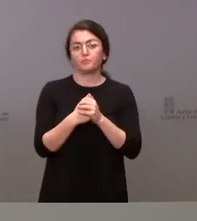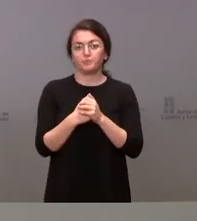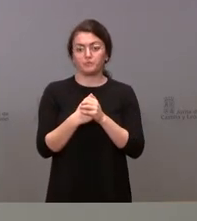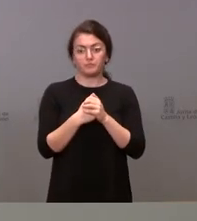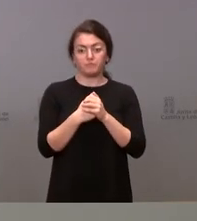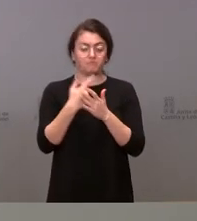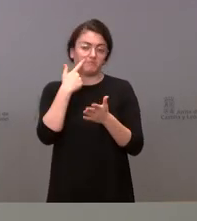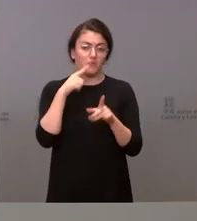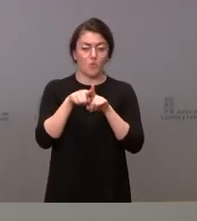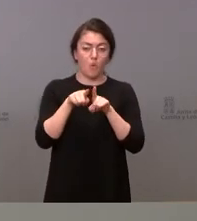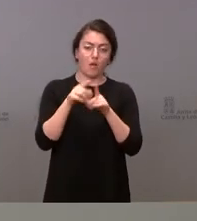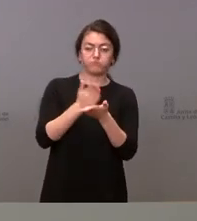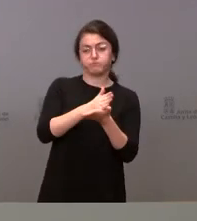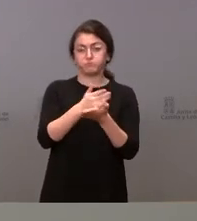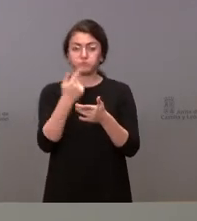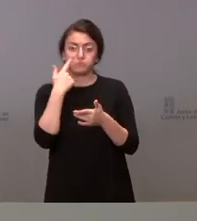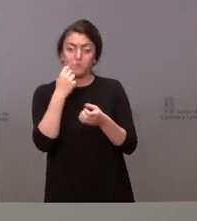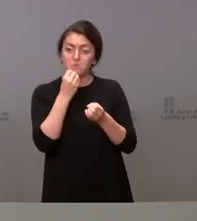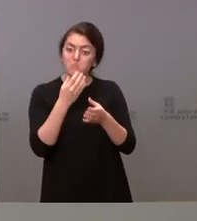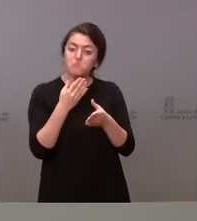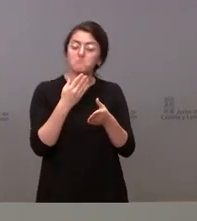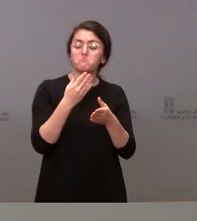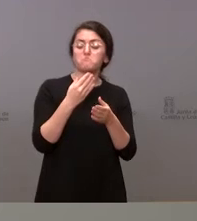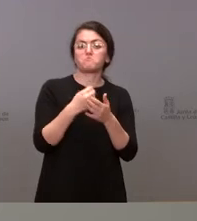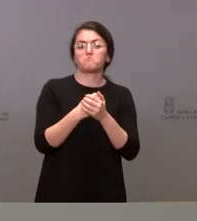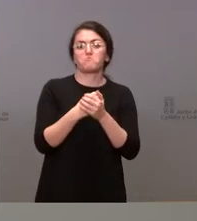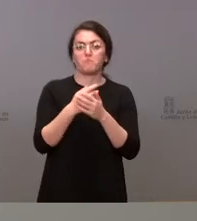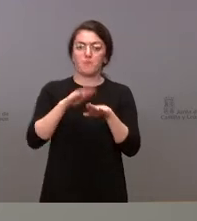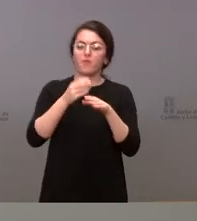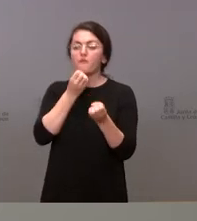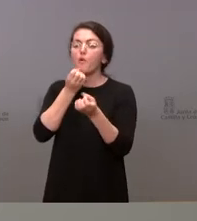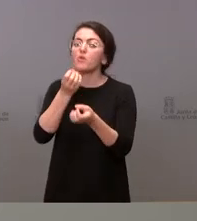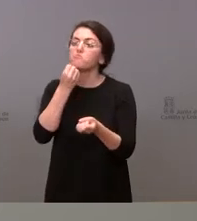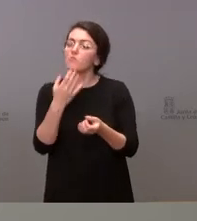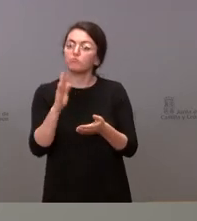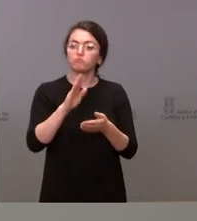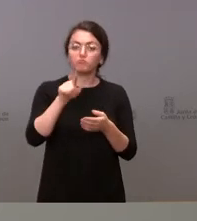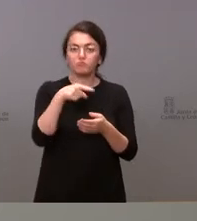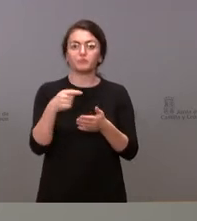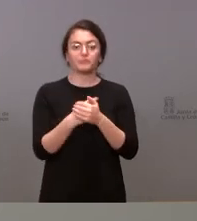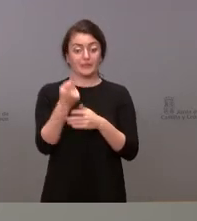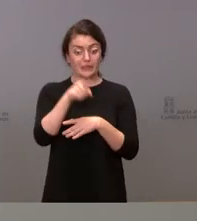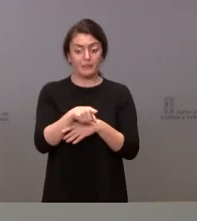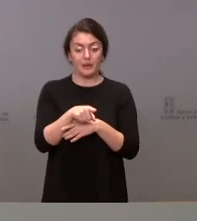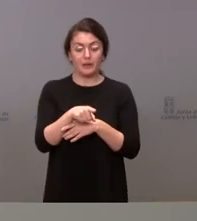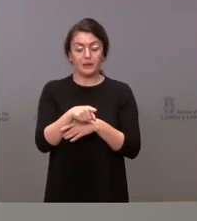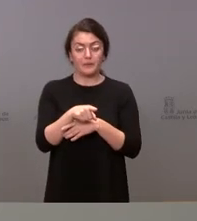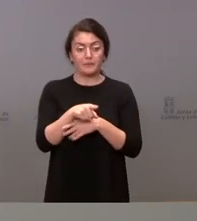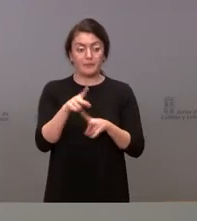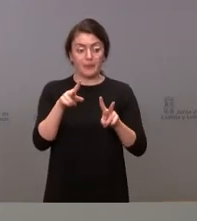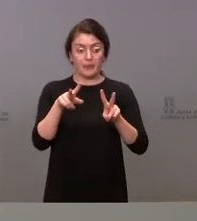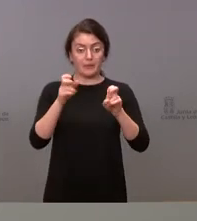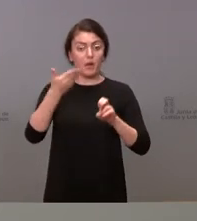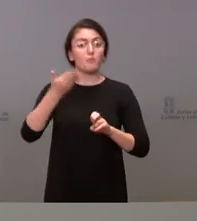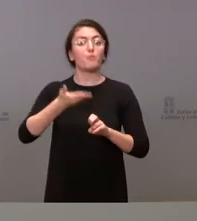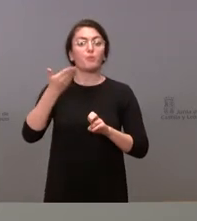diríamos, unánime sobre la información que se puede facilitar. También quizá como cuestión